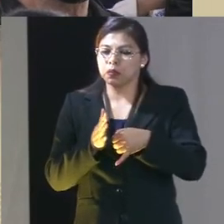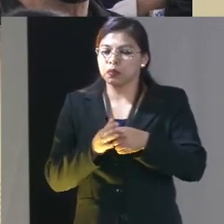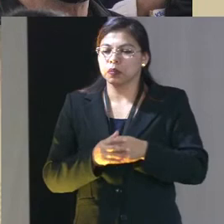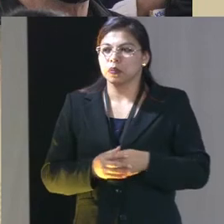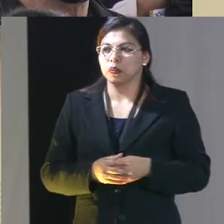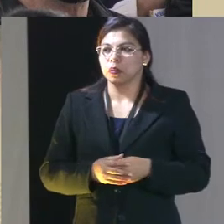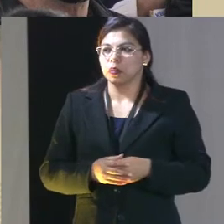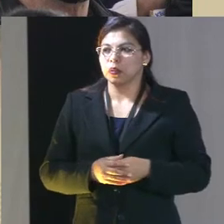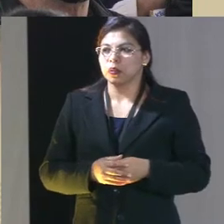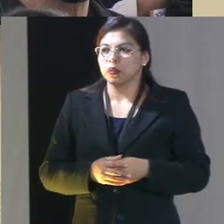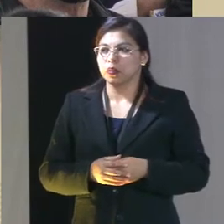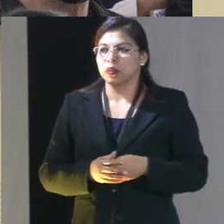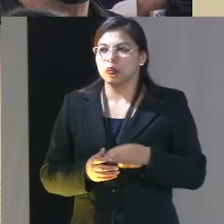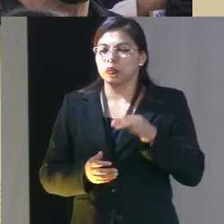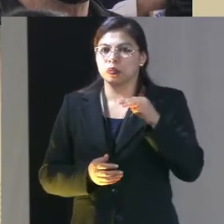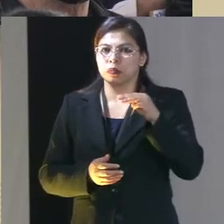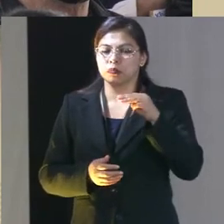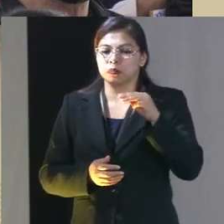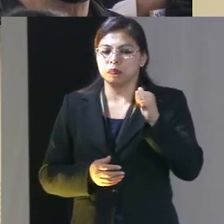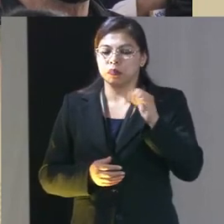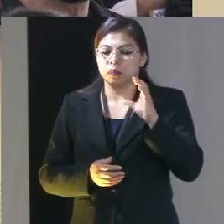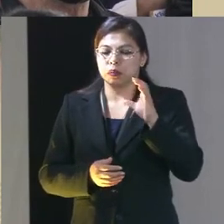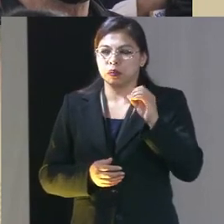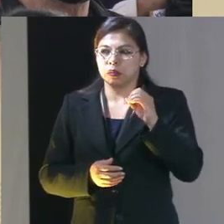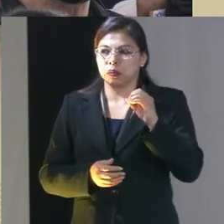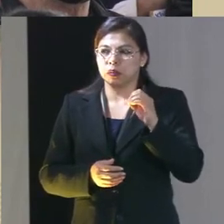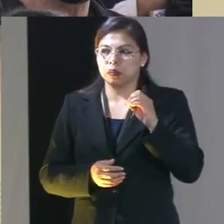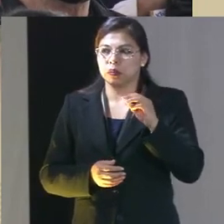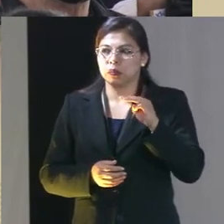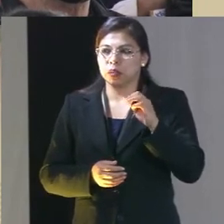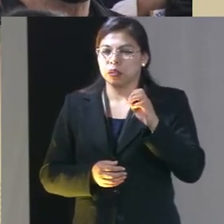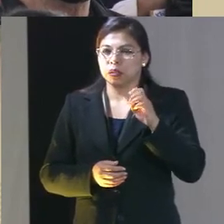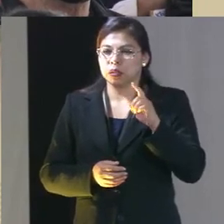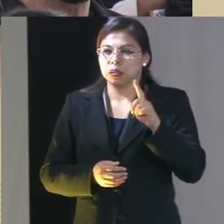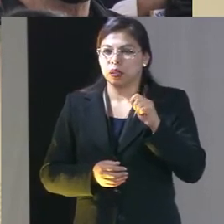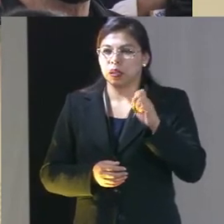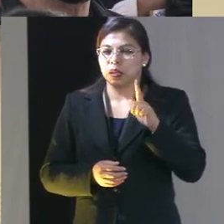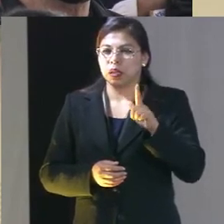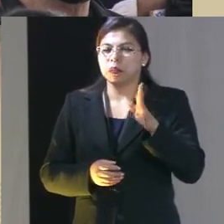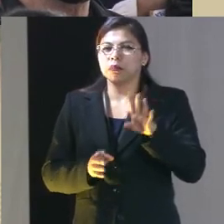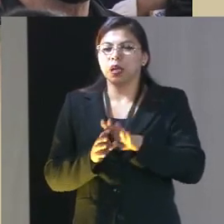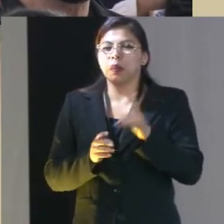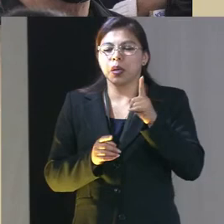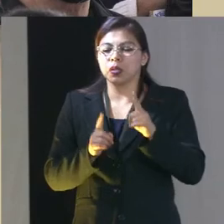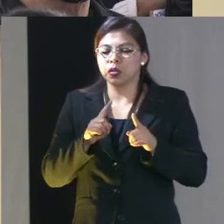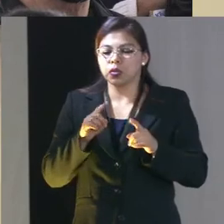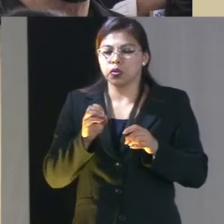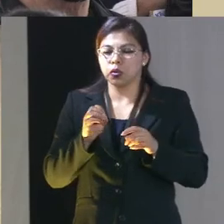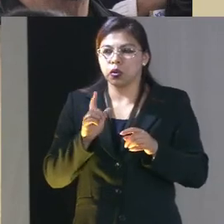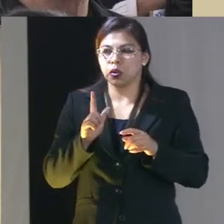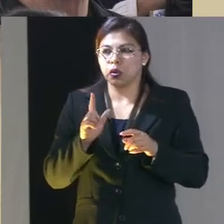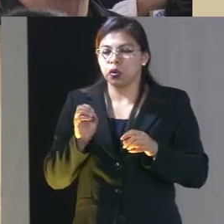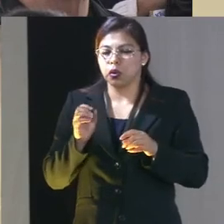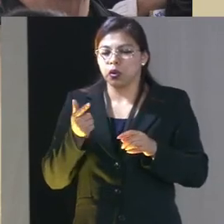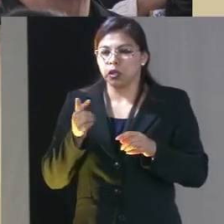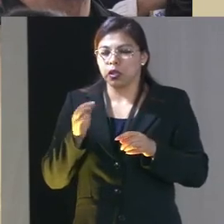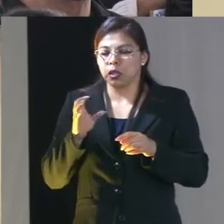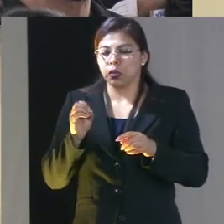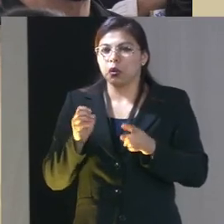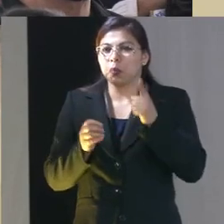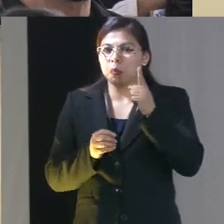Matthew Restall. Matthew Restall nos habla mucho del zoológico de Moctezuma y